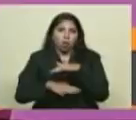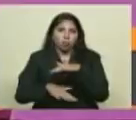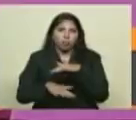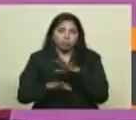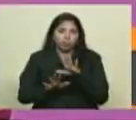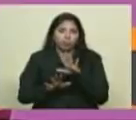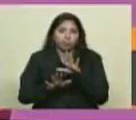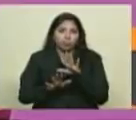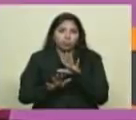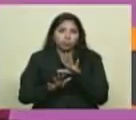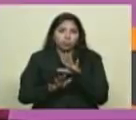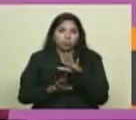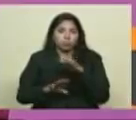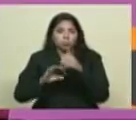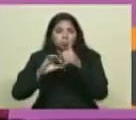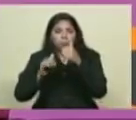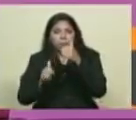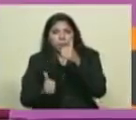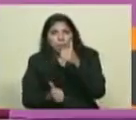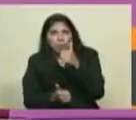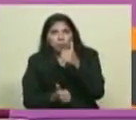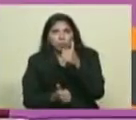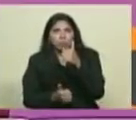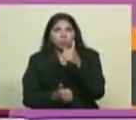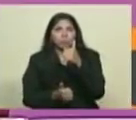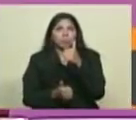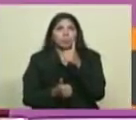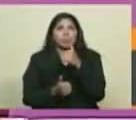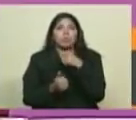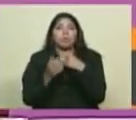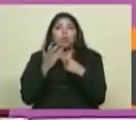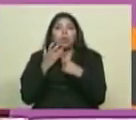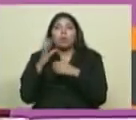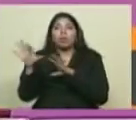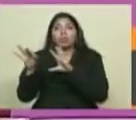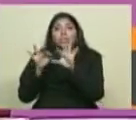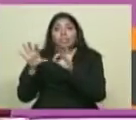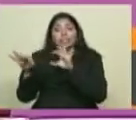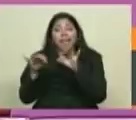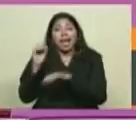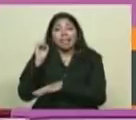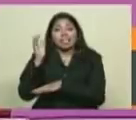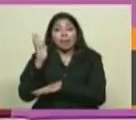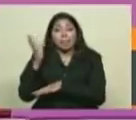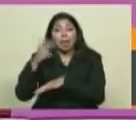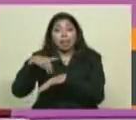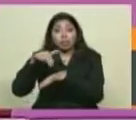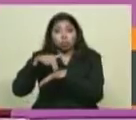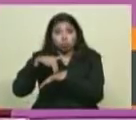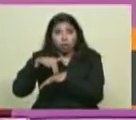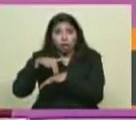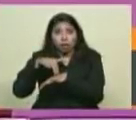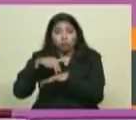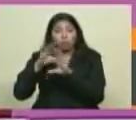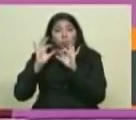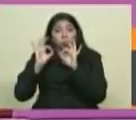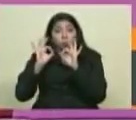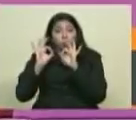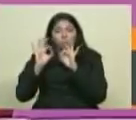bajo. Quizás cuando nos toque elegir la próxima Asamblea Nacional, una vez que la